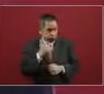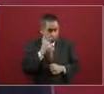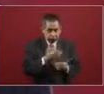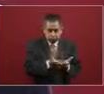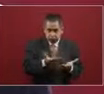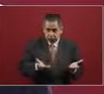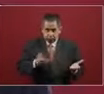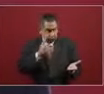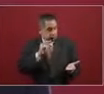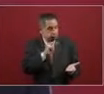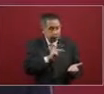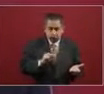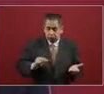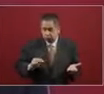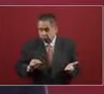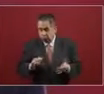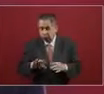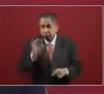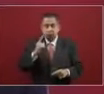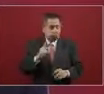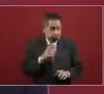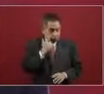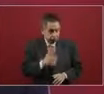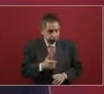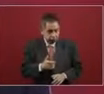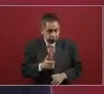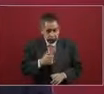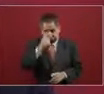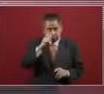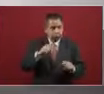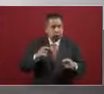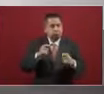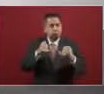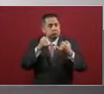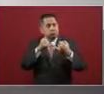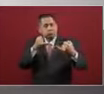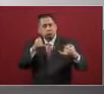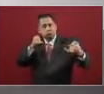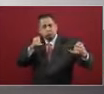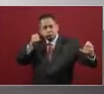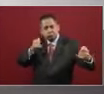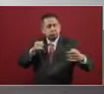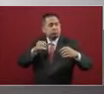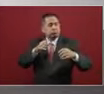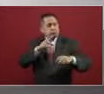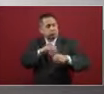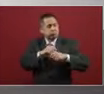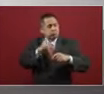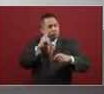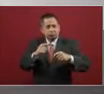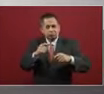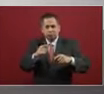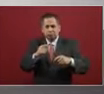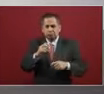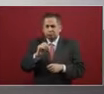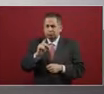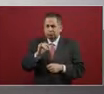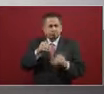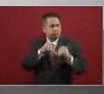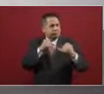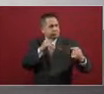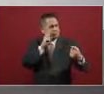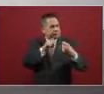de los cables, las líneas de fibra óptica de la Comisión